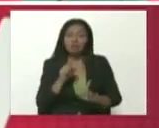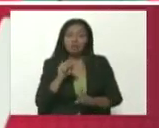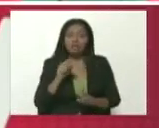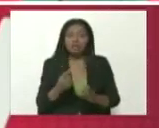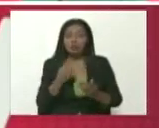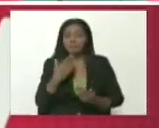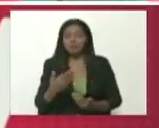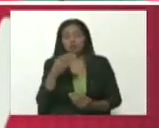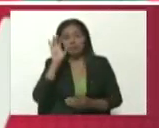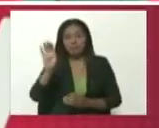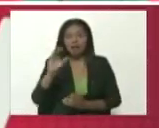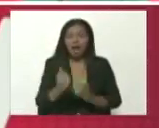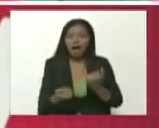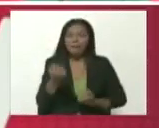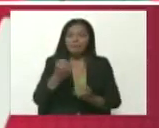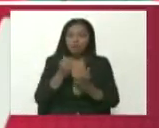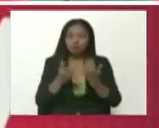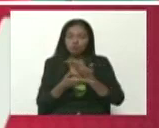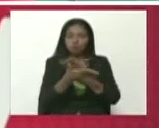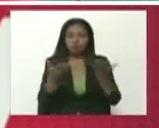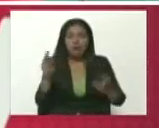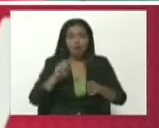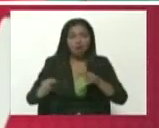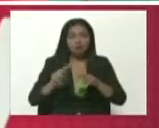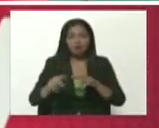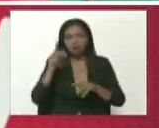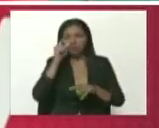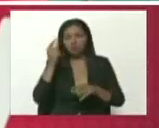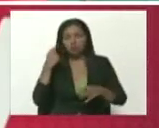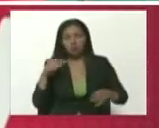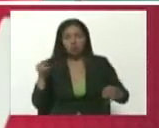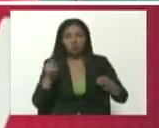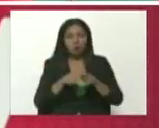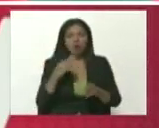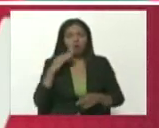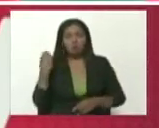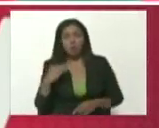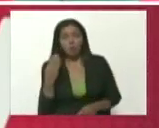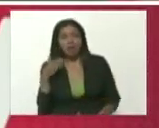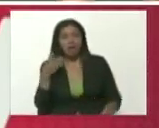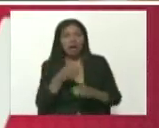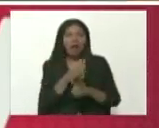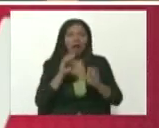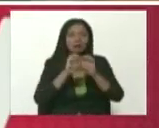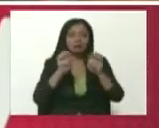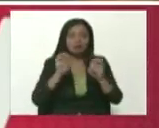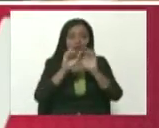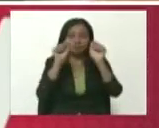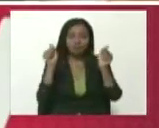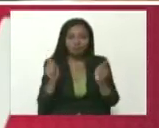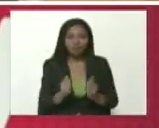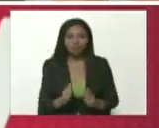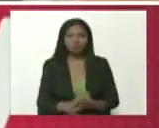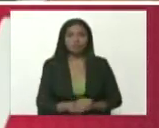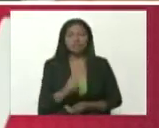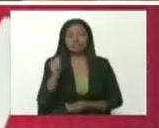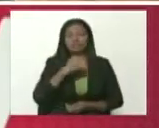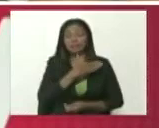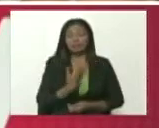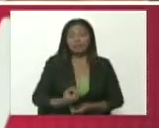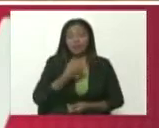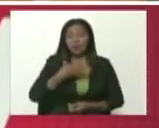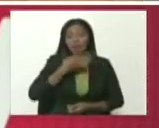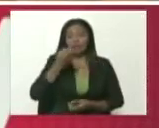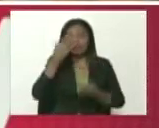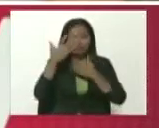al país, apoyo para llevar a todos los niños, todas las niñas y jóvenes al sistema escolar. Adelante. Así es, presidente. Buenas tardes. Saludos a